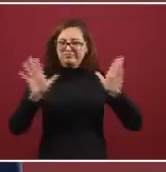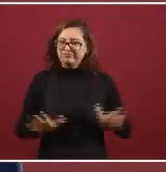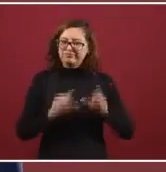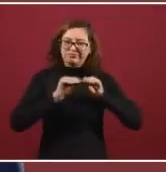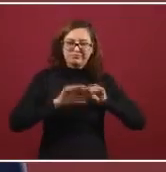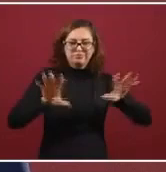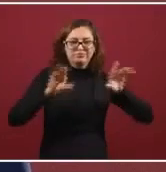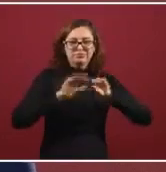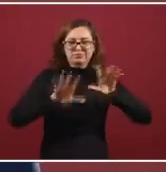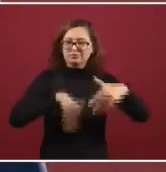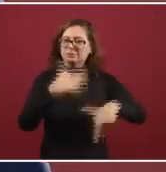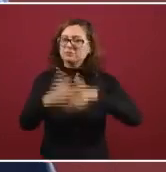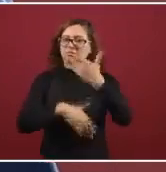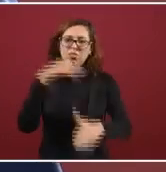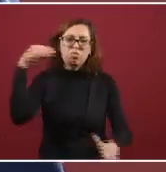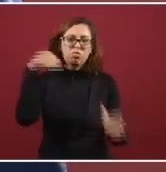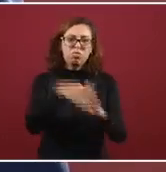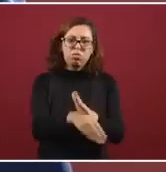que resultó un fracaso.